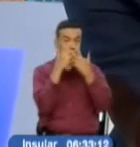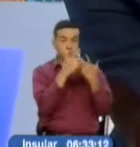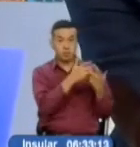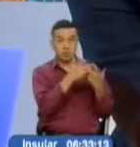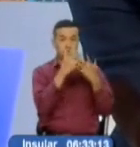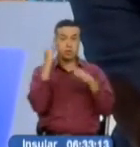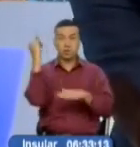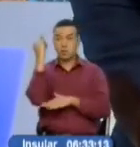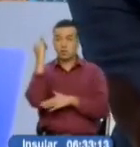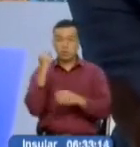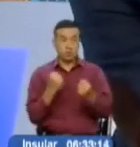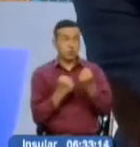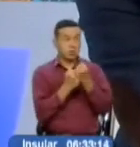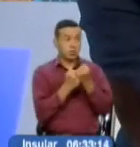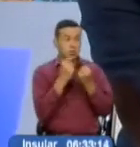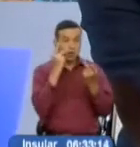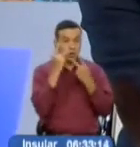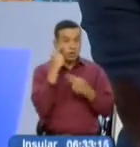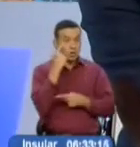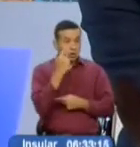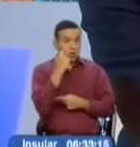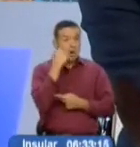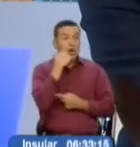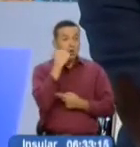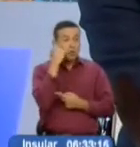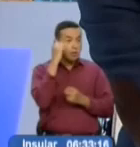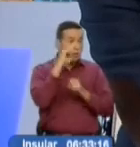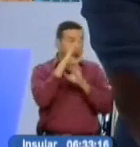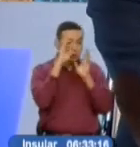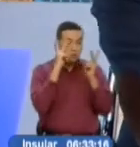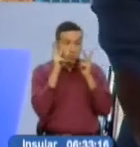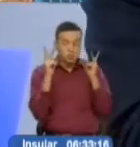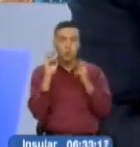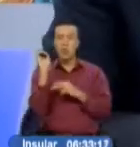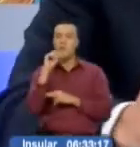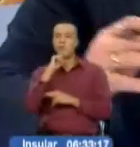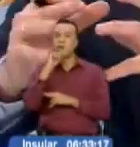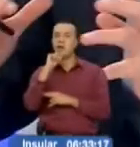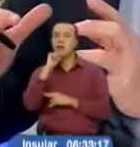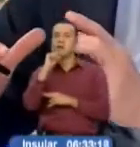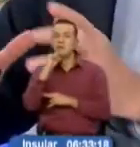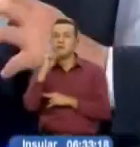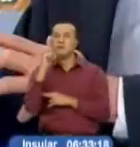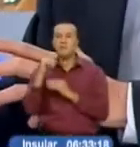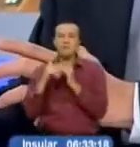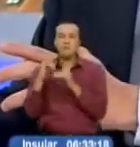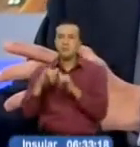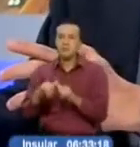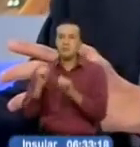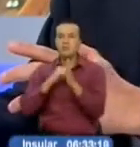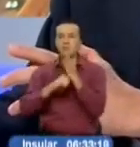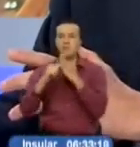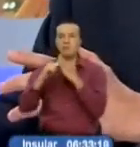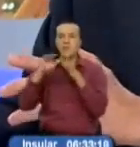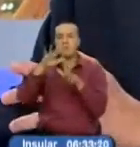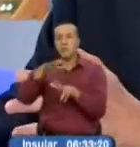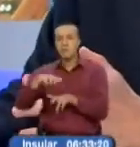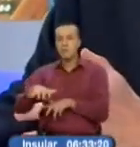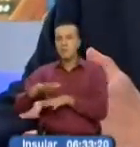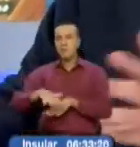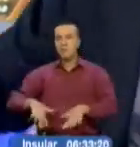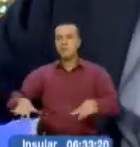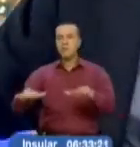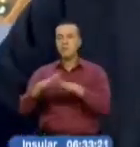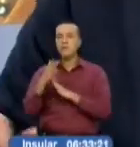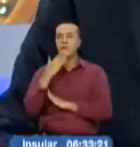la agroindustria Estás viendo algo claro en el sector agropecuario o todavía estamos en las cuotas de poder del Ministerio de agricultura con